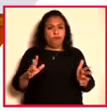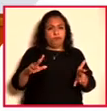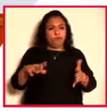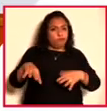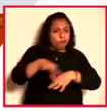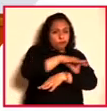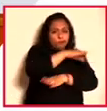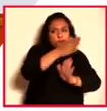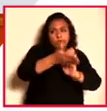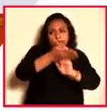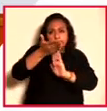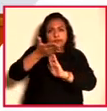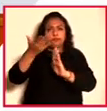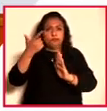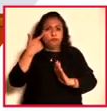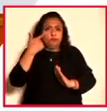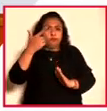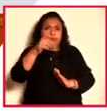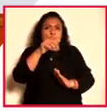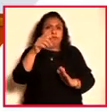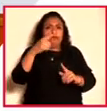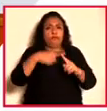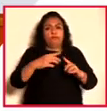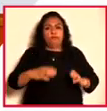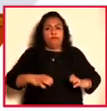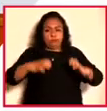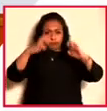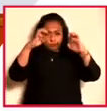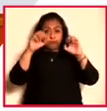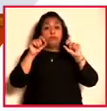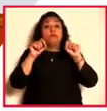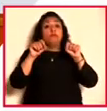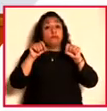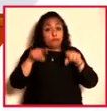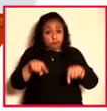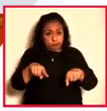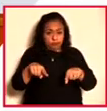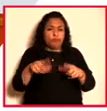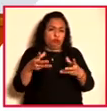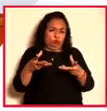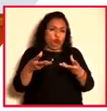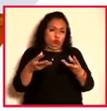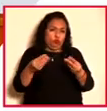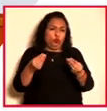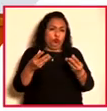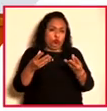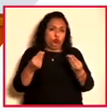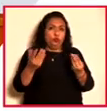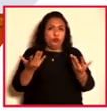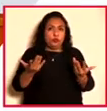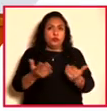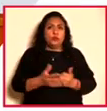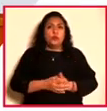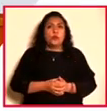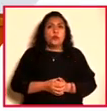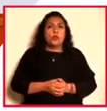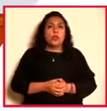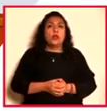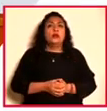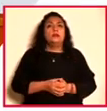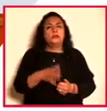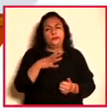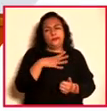arquitectónica, por lo que cabe a los edificios, sino también en muchos casos con